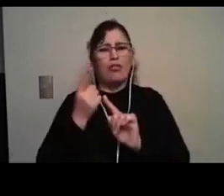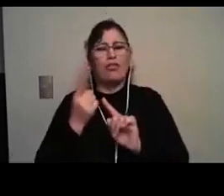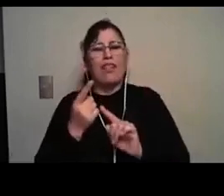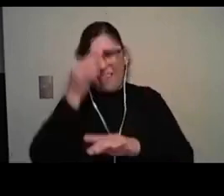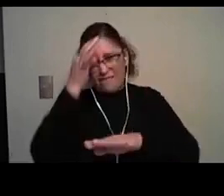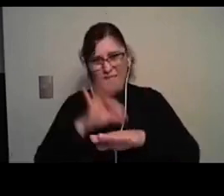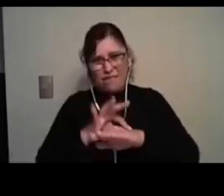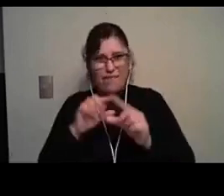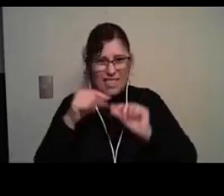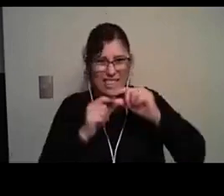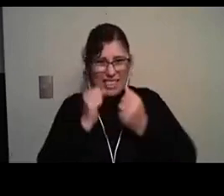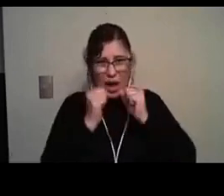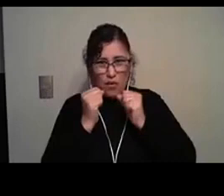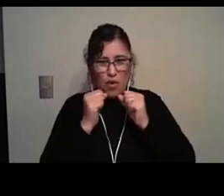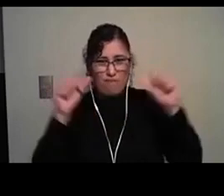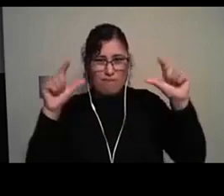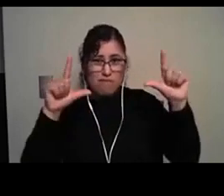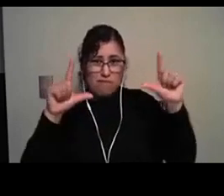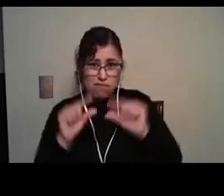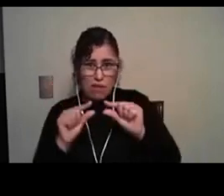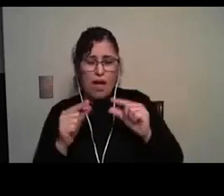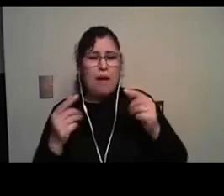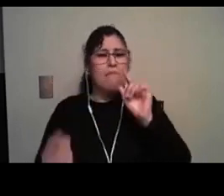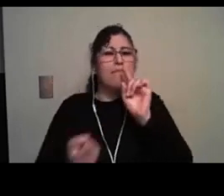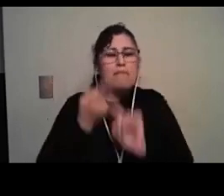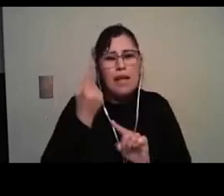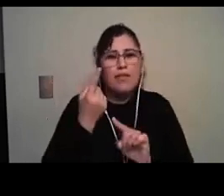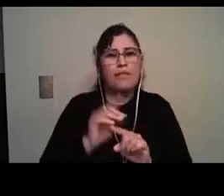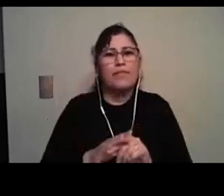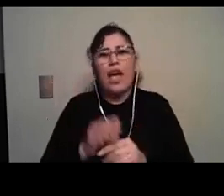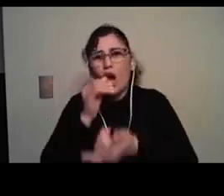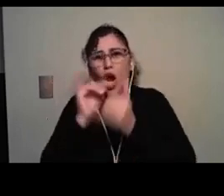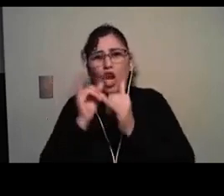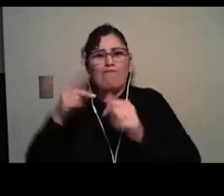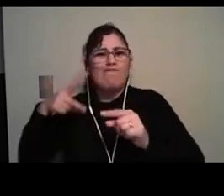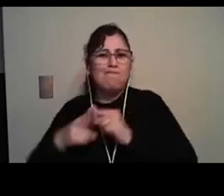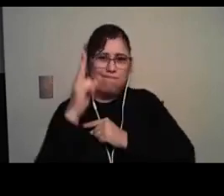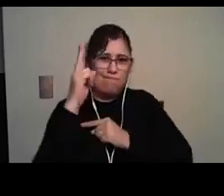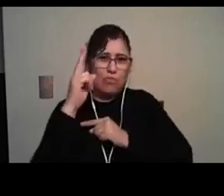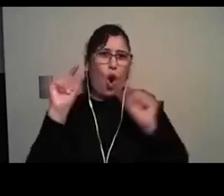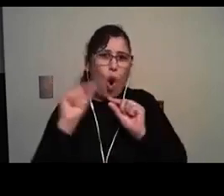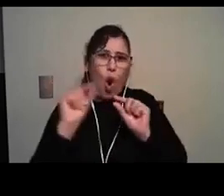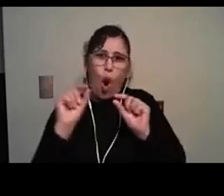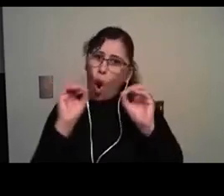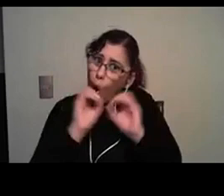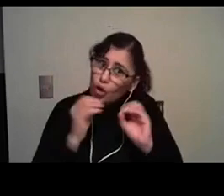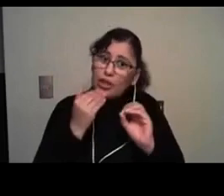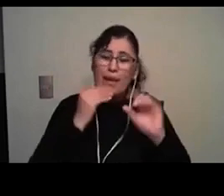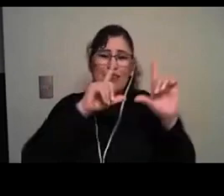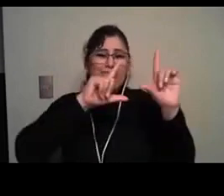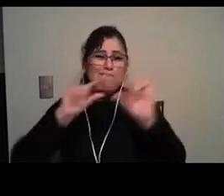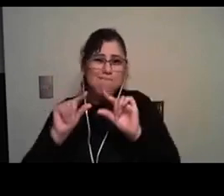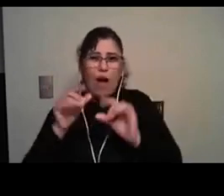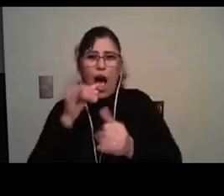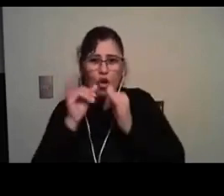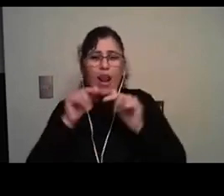patología es disminuir o lograr la abstinencia del consumo de alcohol, ¿ya? Claro. Y así los